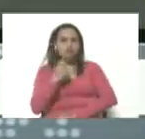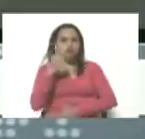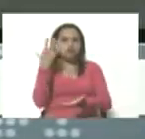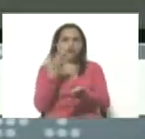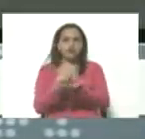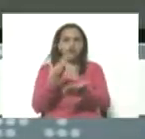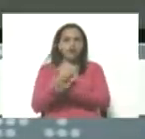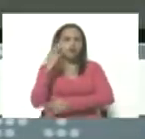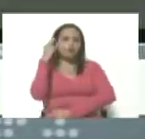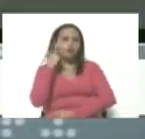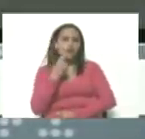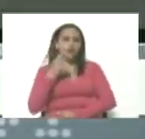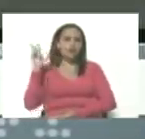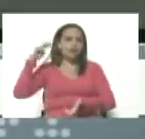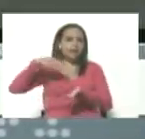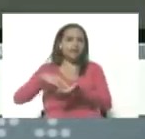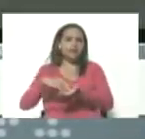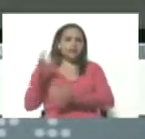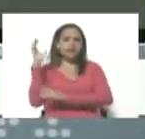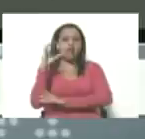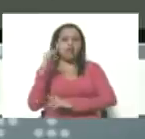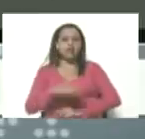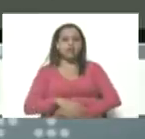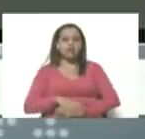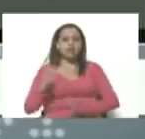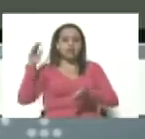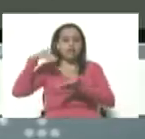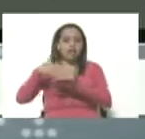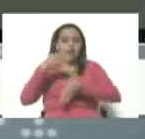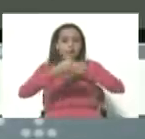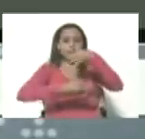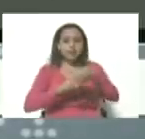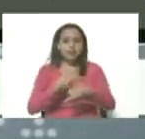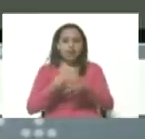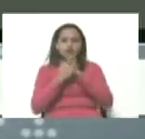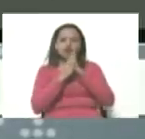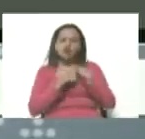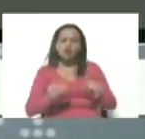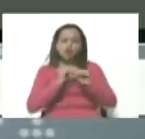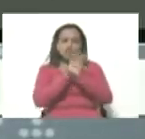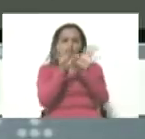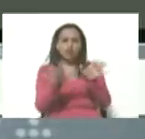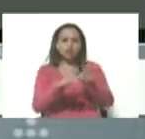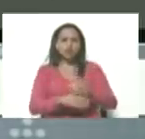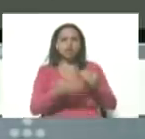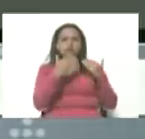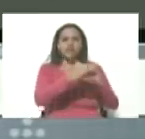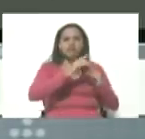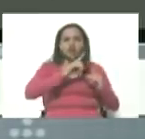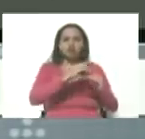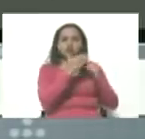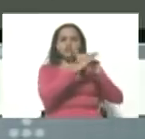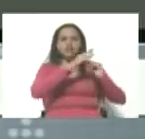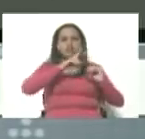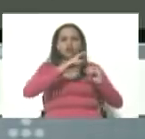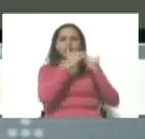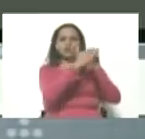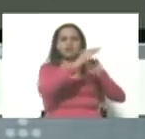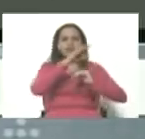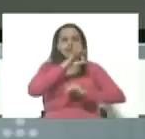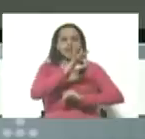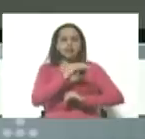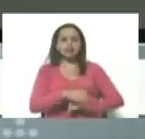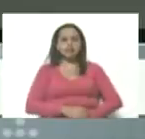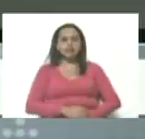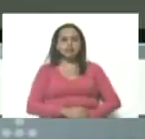en Bolívar, en Miranda, en Caracas, en Aragua, explicar en los detalles del nivel 1, del nivel 2 y del nivel 3, y